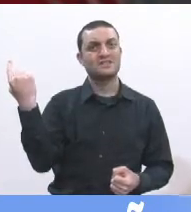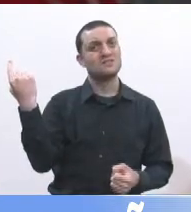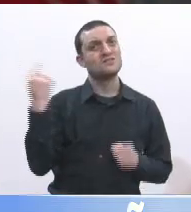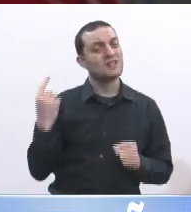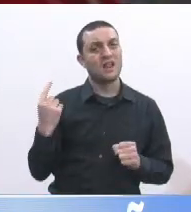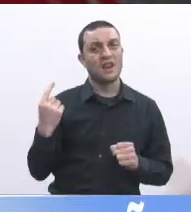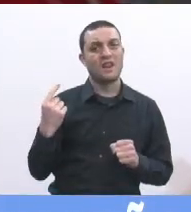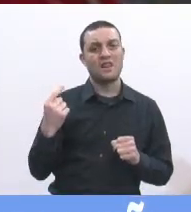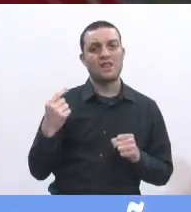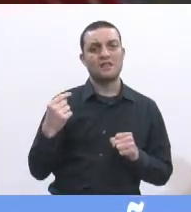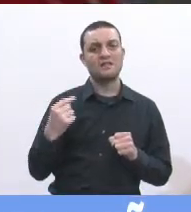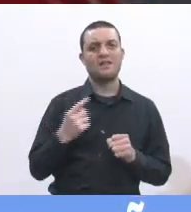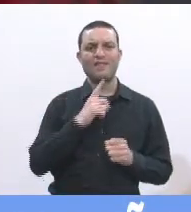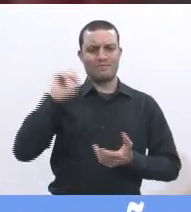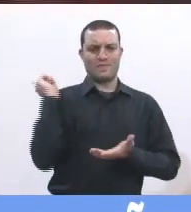es afín políticamente.